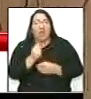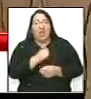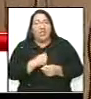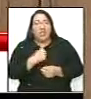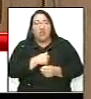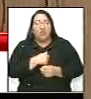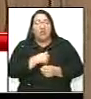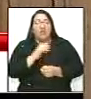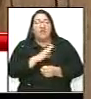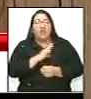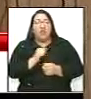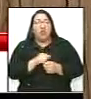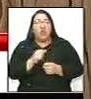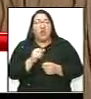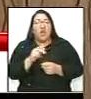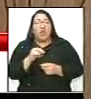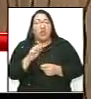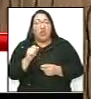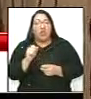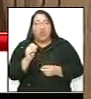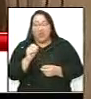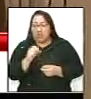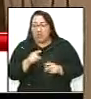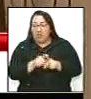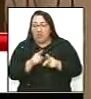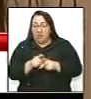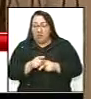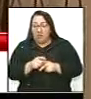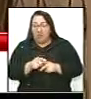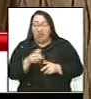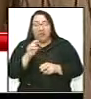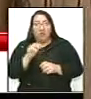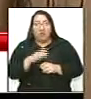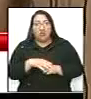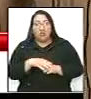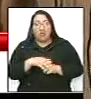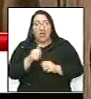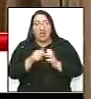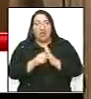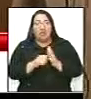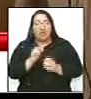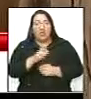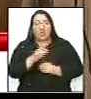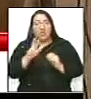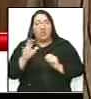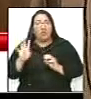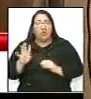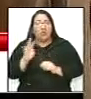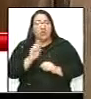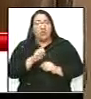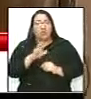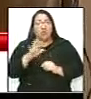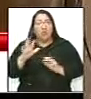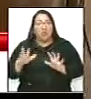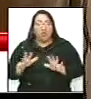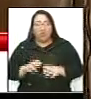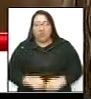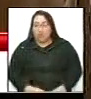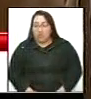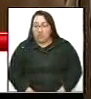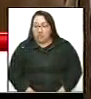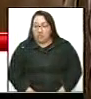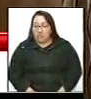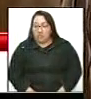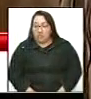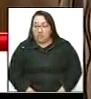fiscal en relación a las notas adulteradas, y por otro lado estamos hablando de los artículos 3, 39, 44 y 158. Por lo tanto,